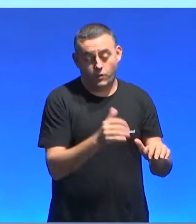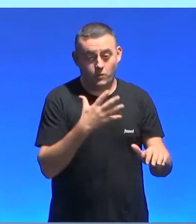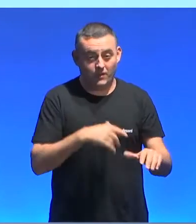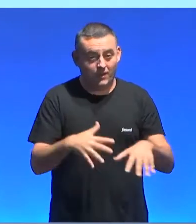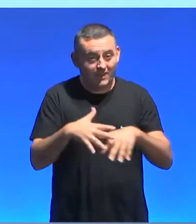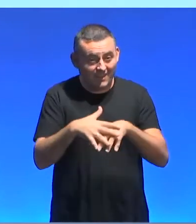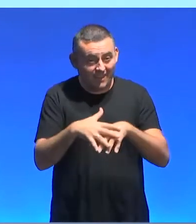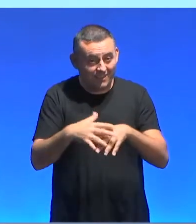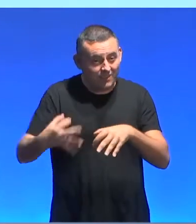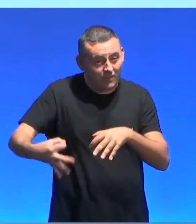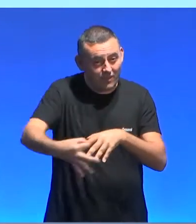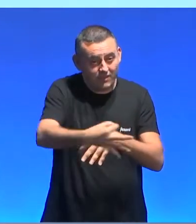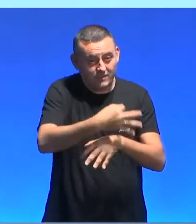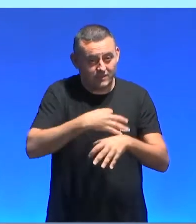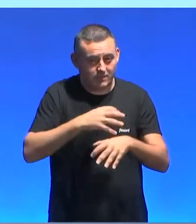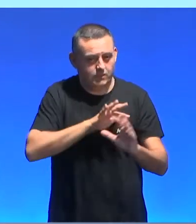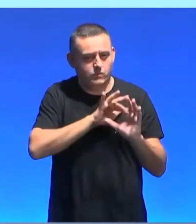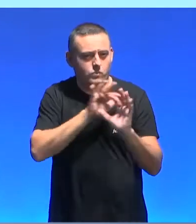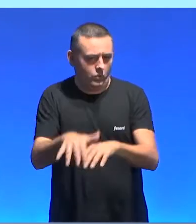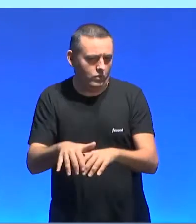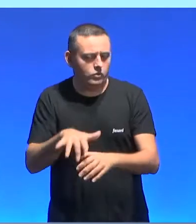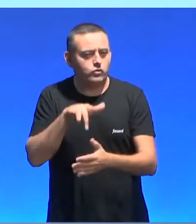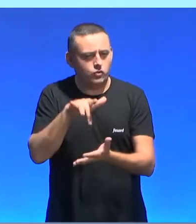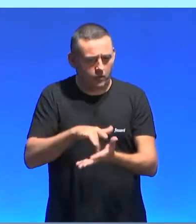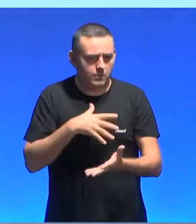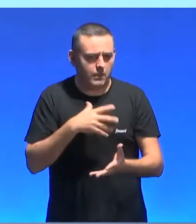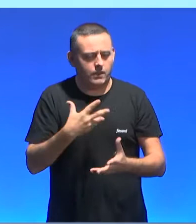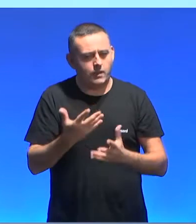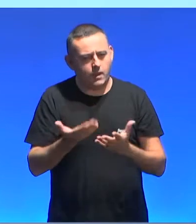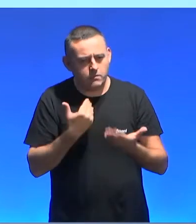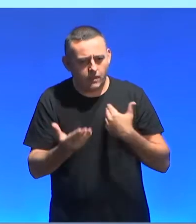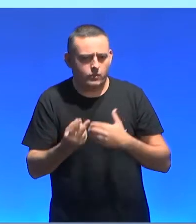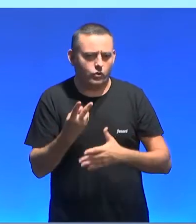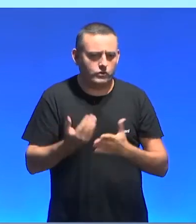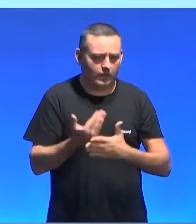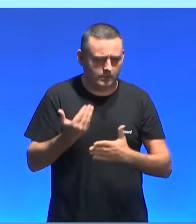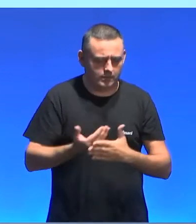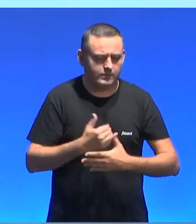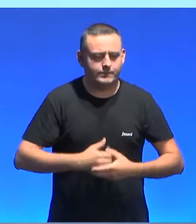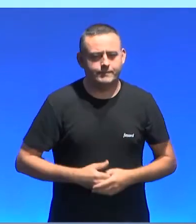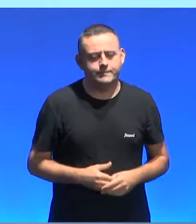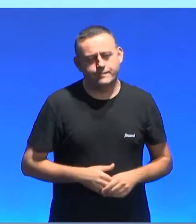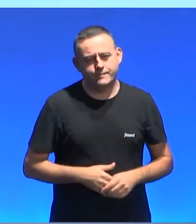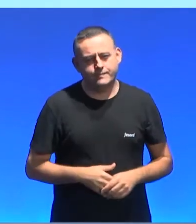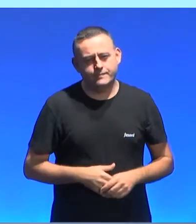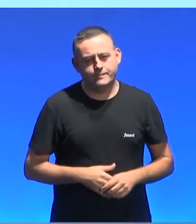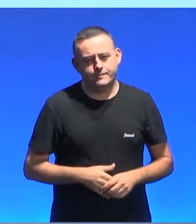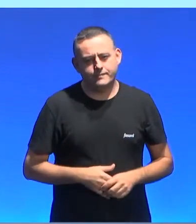experiencias y reflexiones sobre este proyecto tan interesante y necesario. Pero